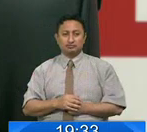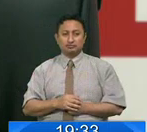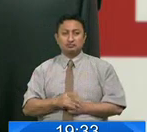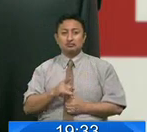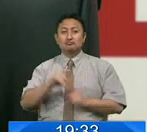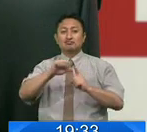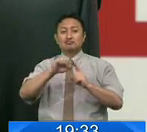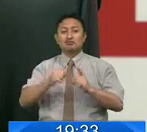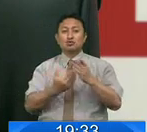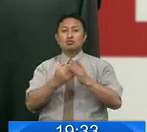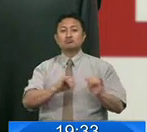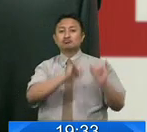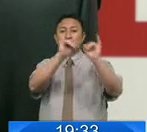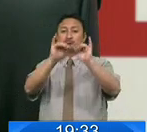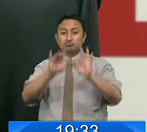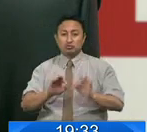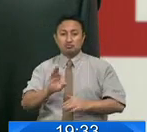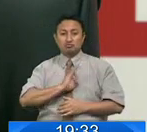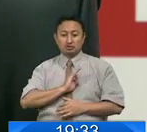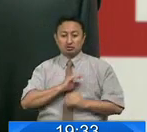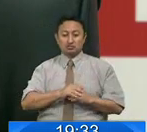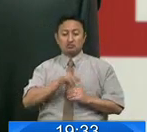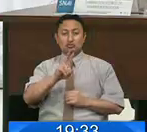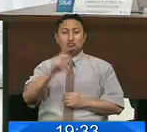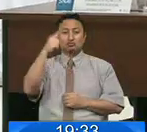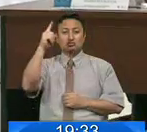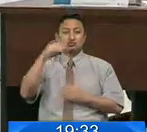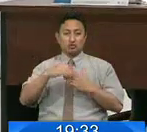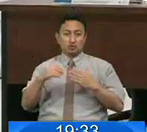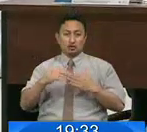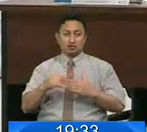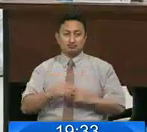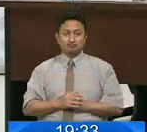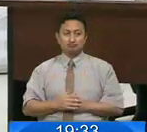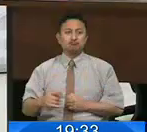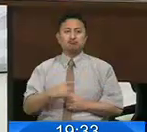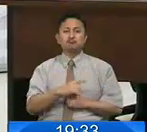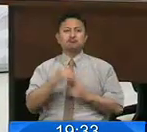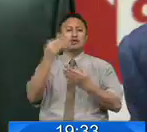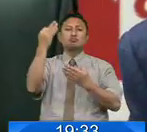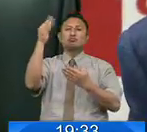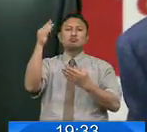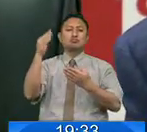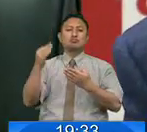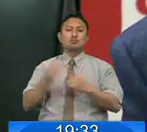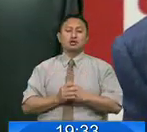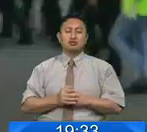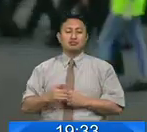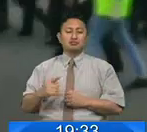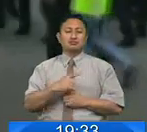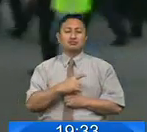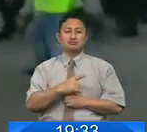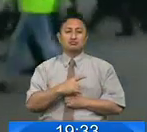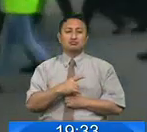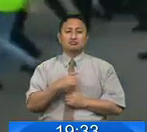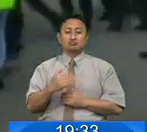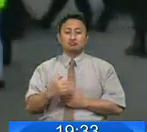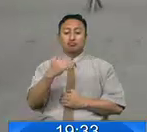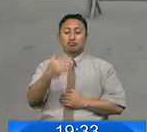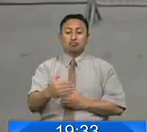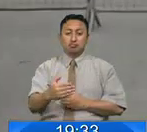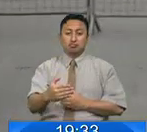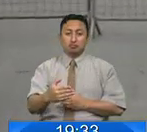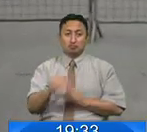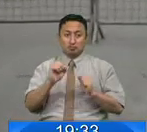informáticos técnicos cerca de 2 millones de dólares este presupuesto inicial se perfila según moncayo como el siguiente paso a seguir